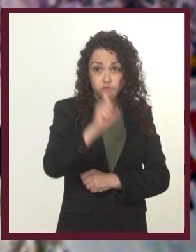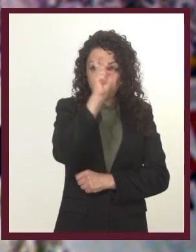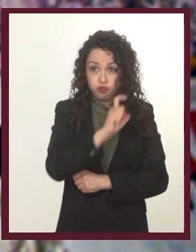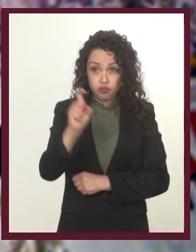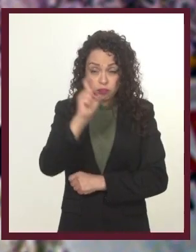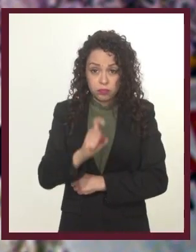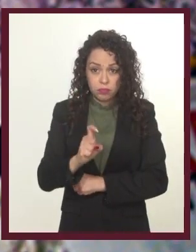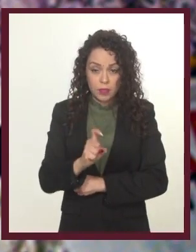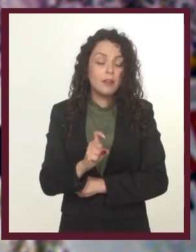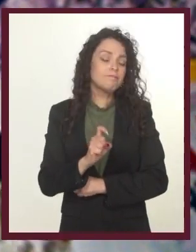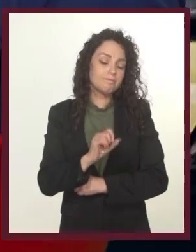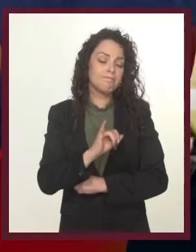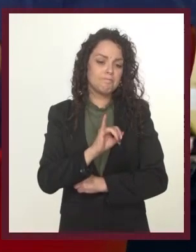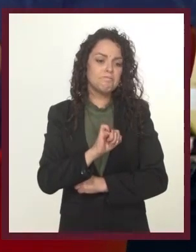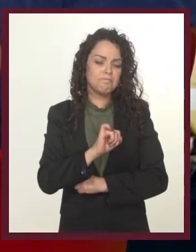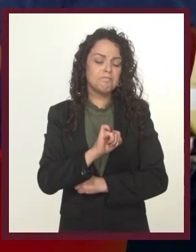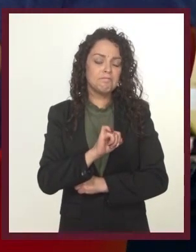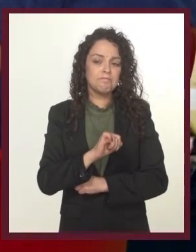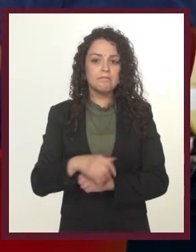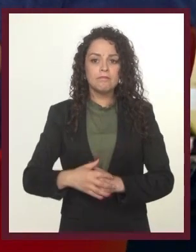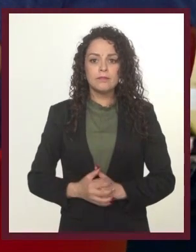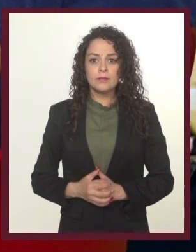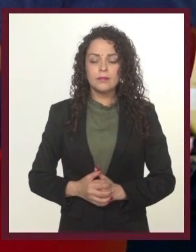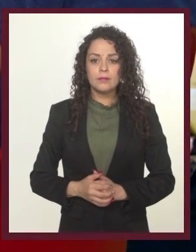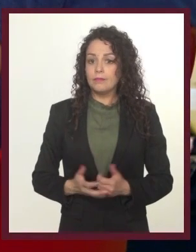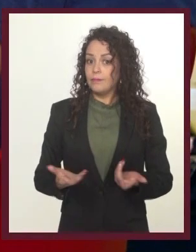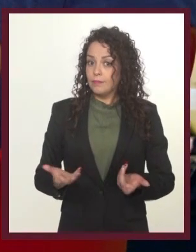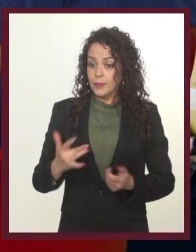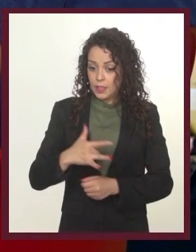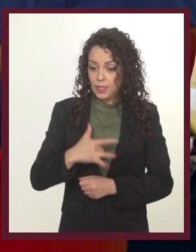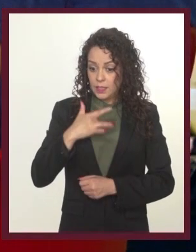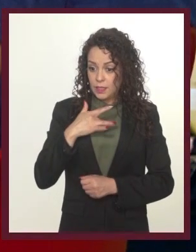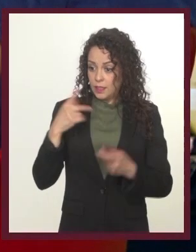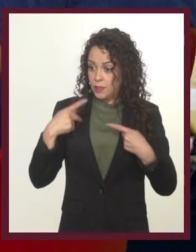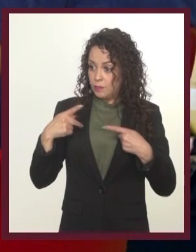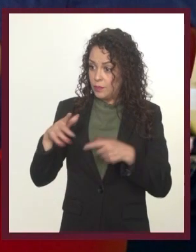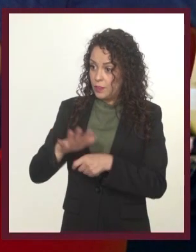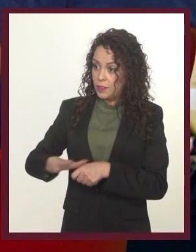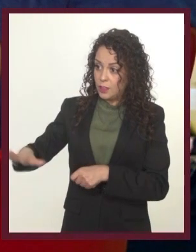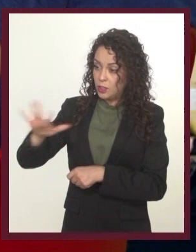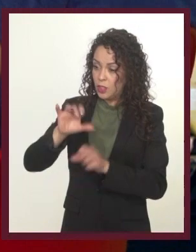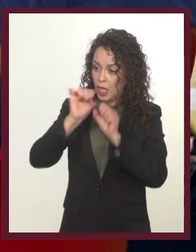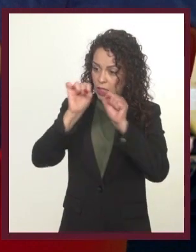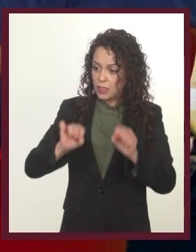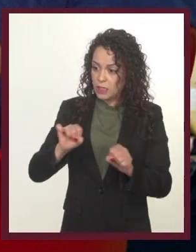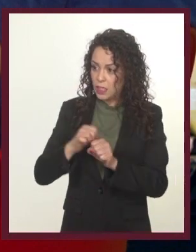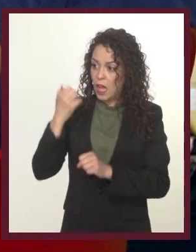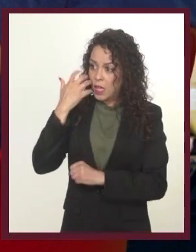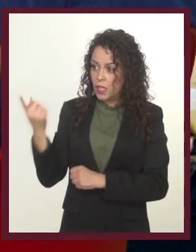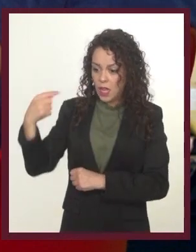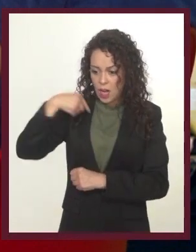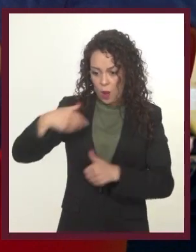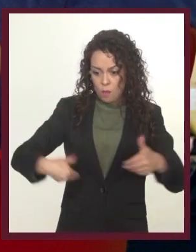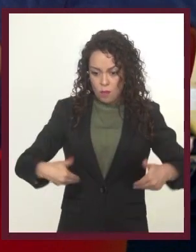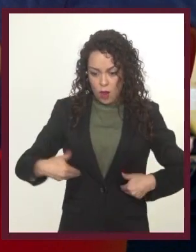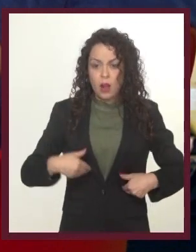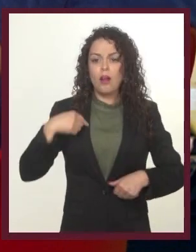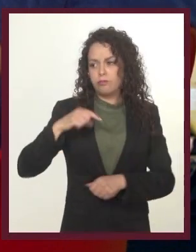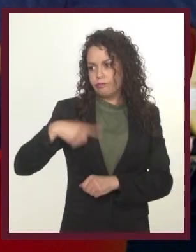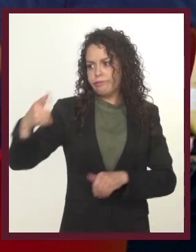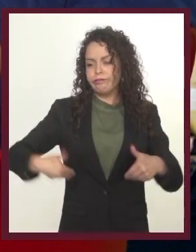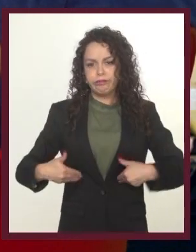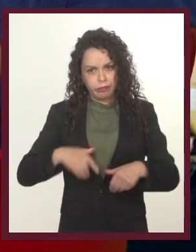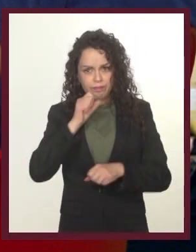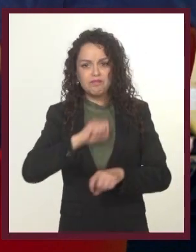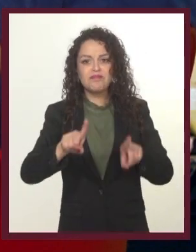hace? Sí, de algún modo. Hacer sentir incómodo a un sistema que se encarga de hacernos sentir incómodos todo